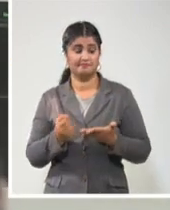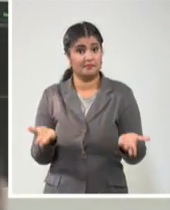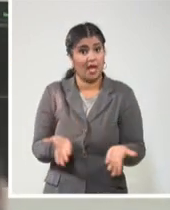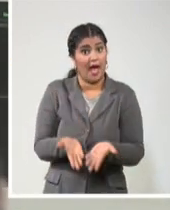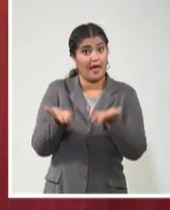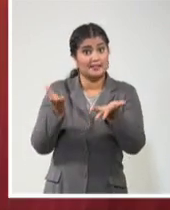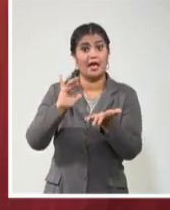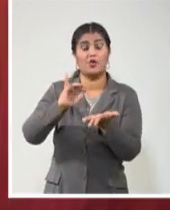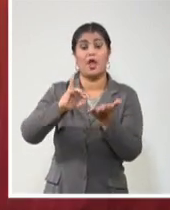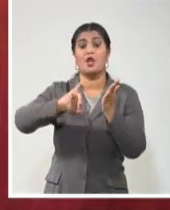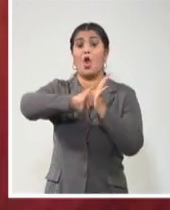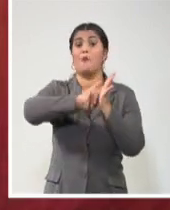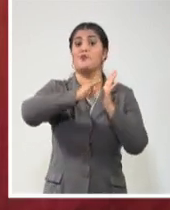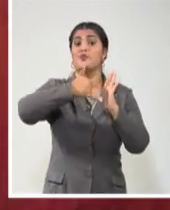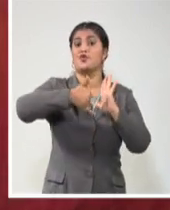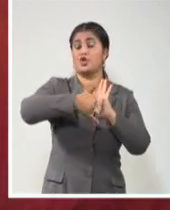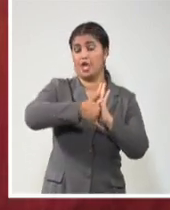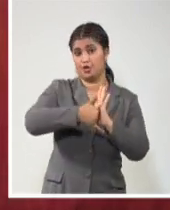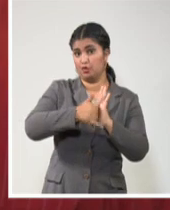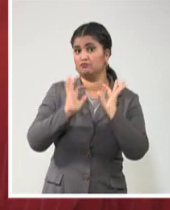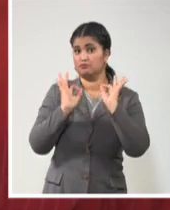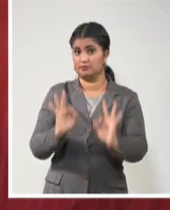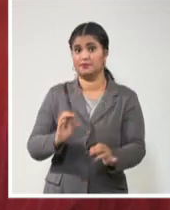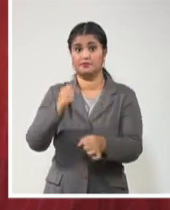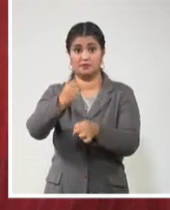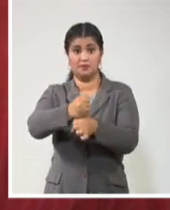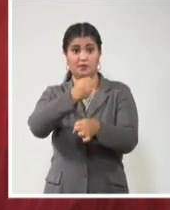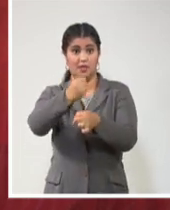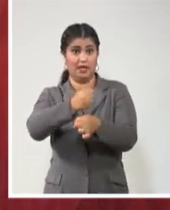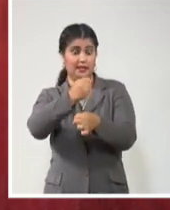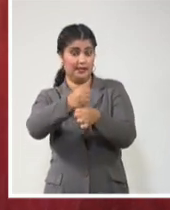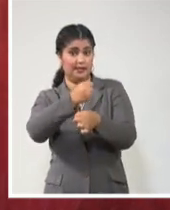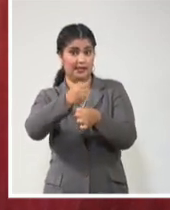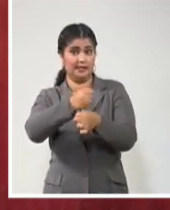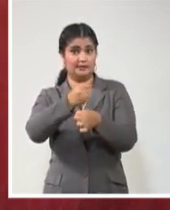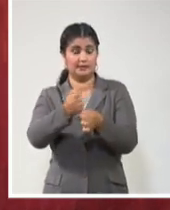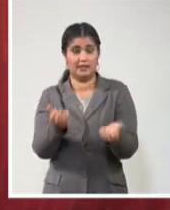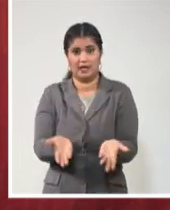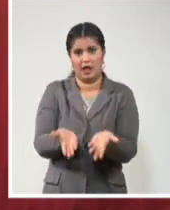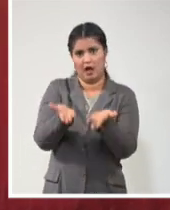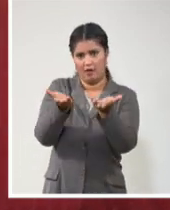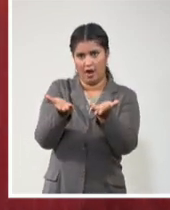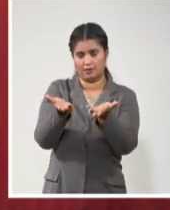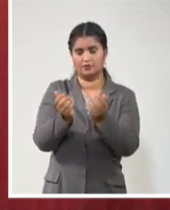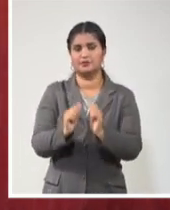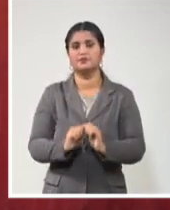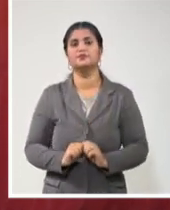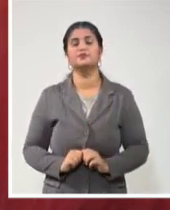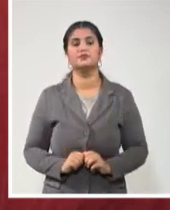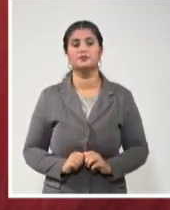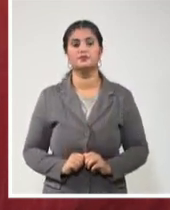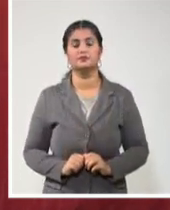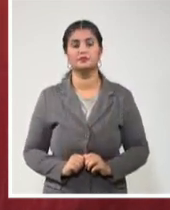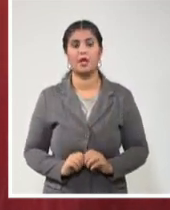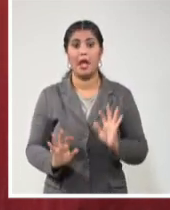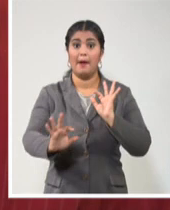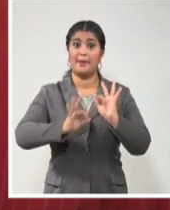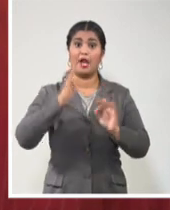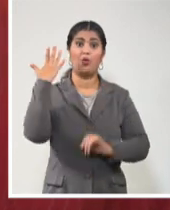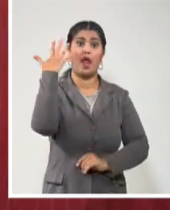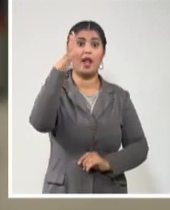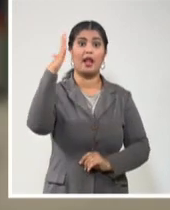desarrollar proyectos en la gestión del agua que nos haga cumplir el objetivo del Instituto Nacional de Recursos